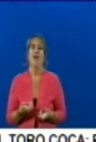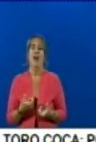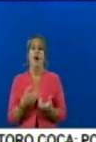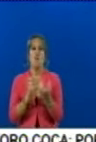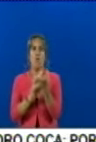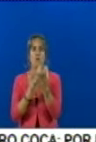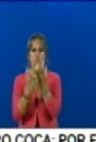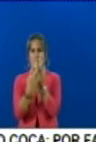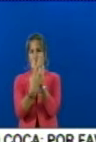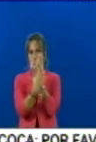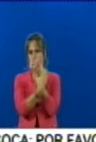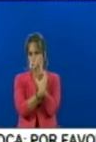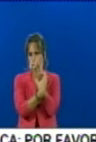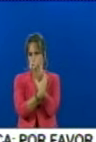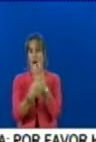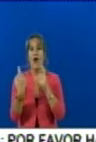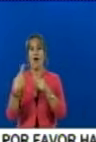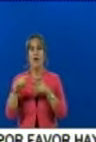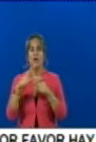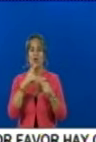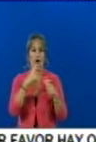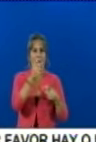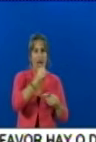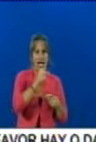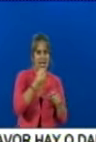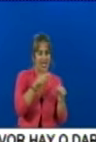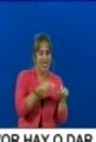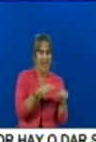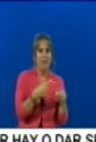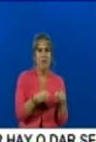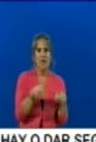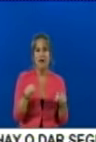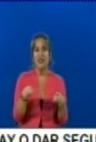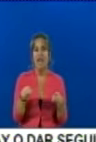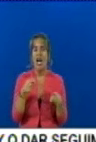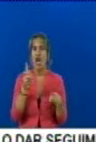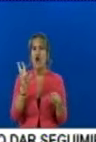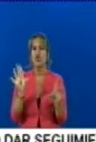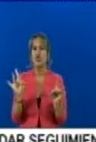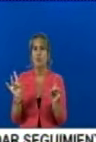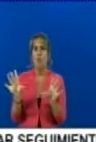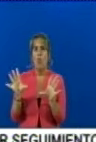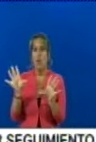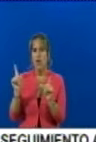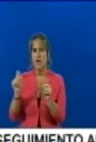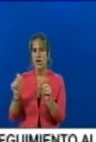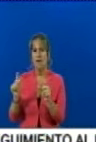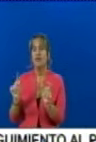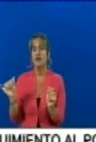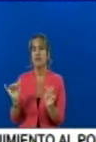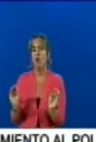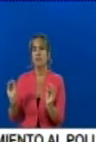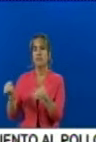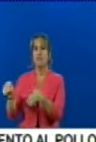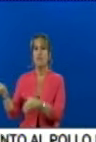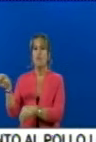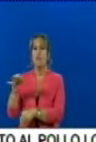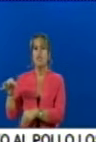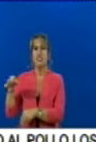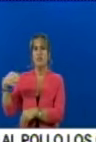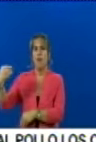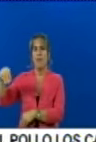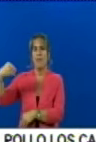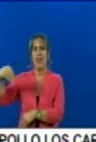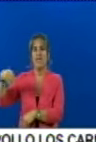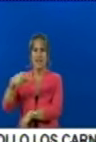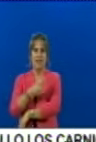guanábana, una parte para producir helado y la otra para producir néctares, que también forman parte de la merienda escolar en algunos municipios. O